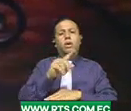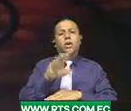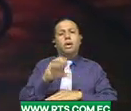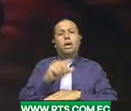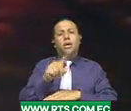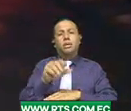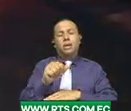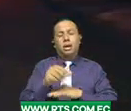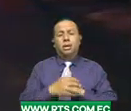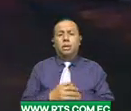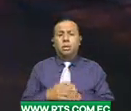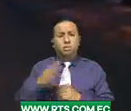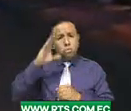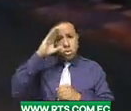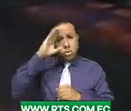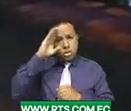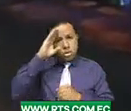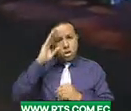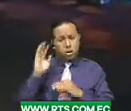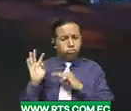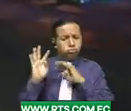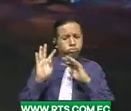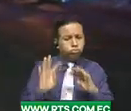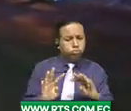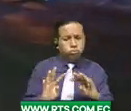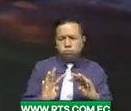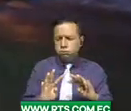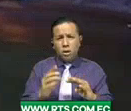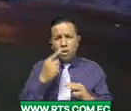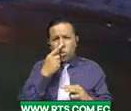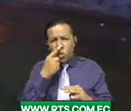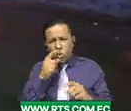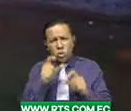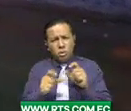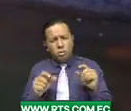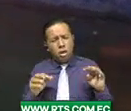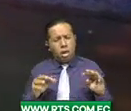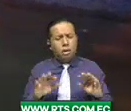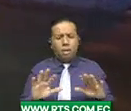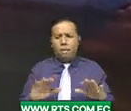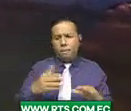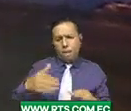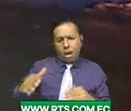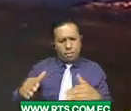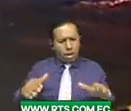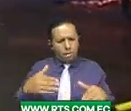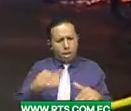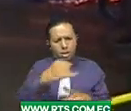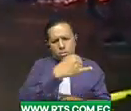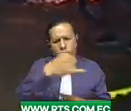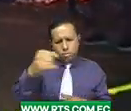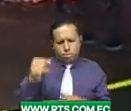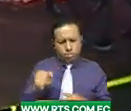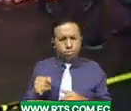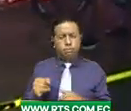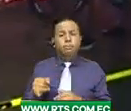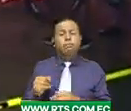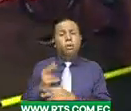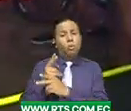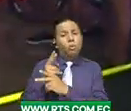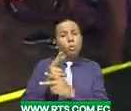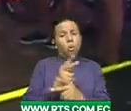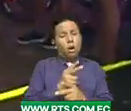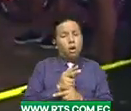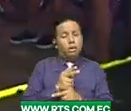un poco, controlar un poco la situación de que las personas precisamente pues no estén justamente en esta zona, en el lugar de los hechos, en